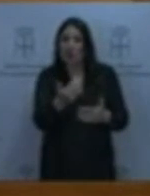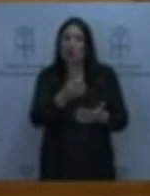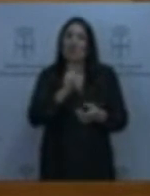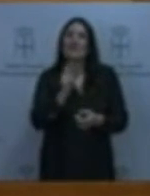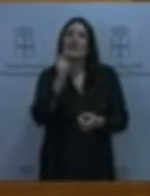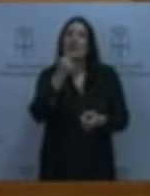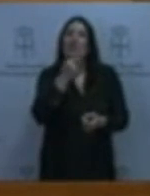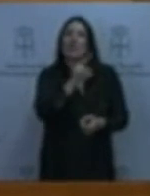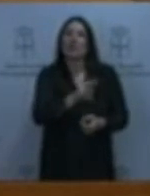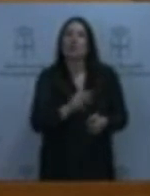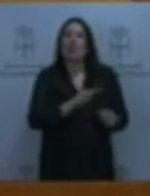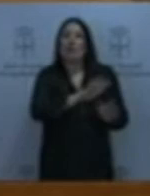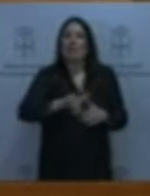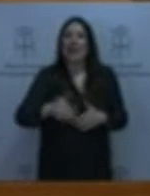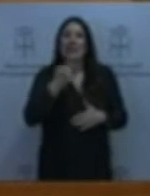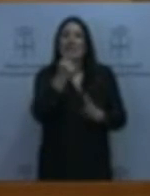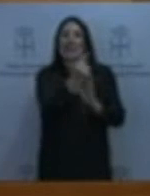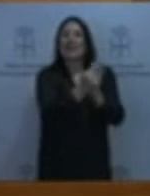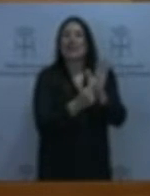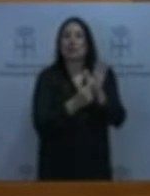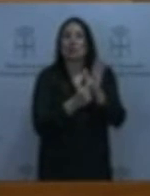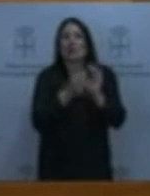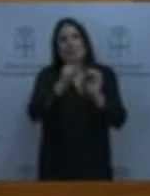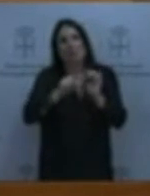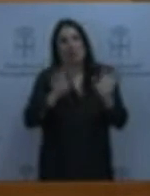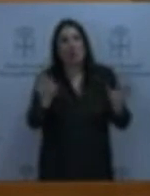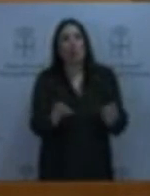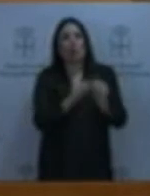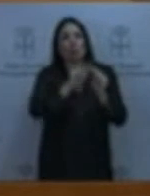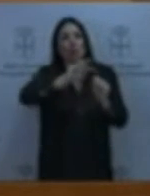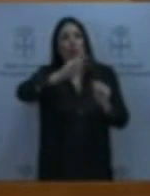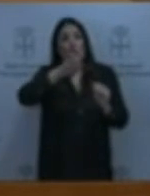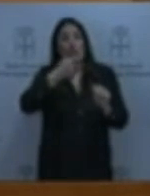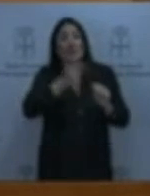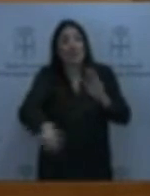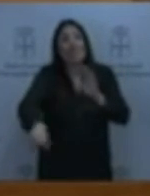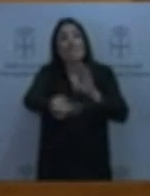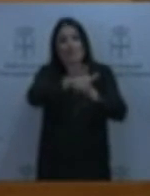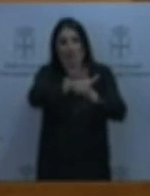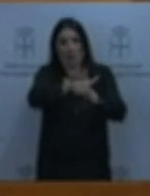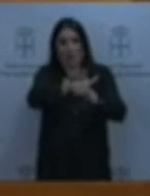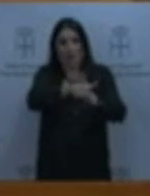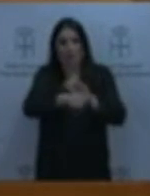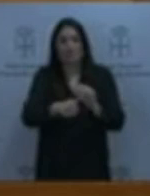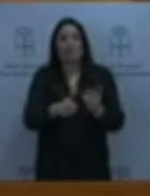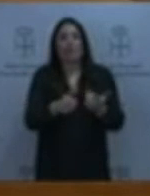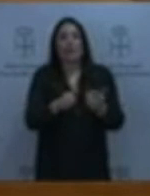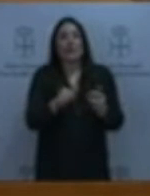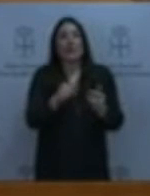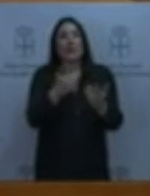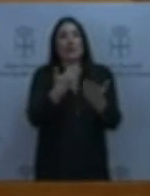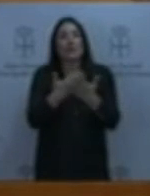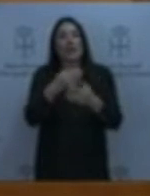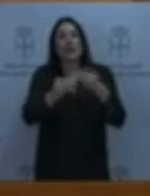resultado final datos que conllevan otra conclusión, que sí hubo fraude en este caso. De la descripción de los hechos probados se deduce que